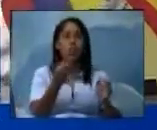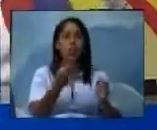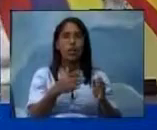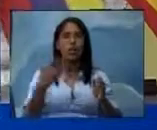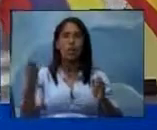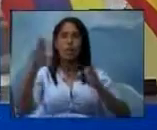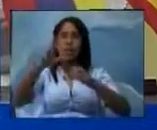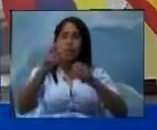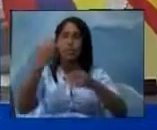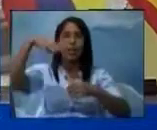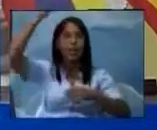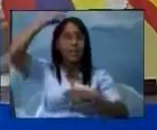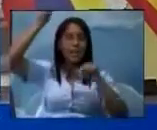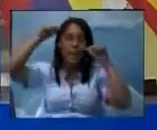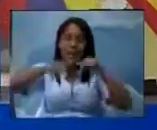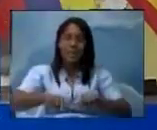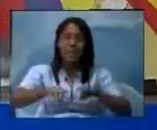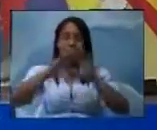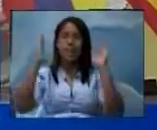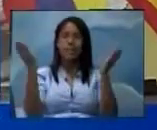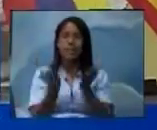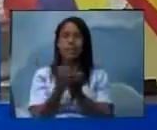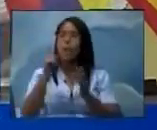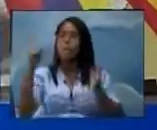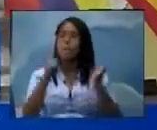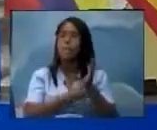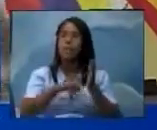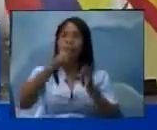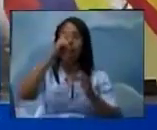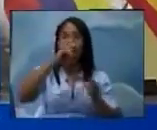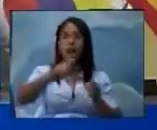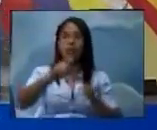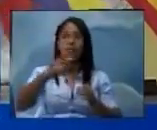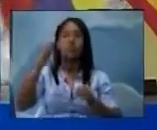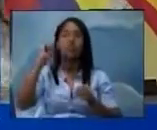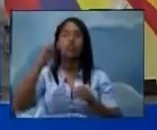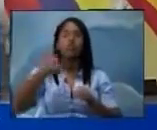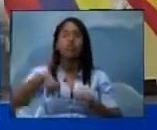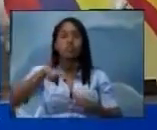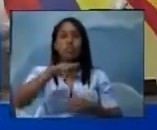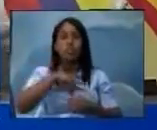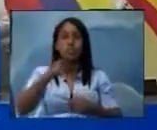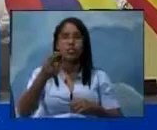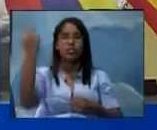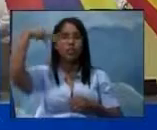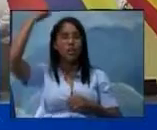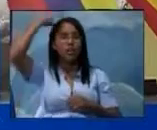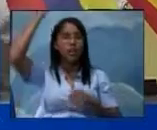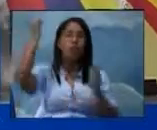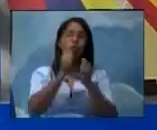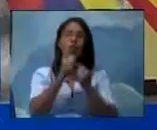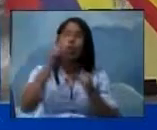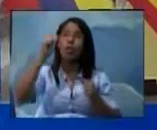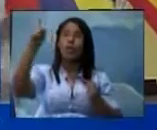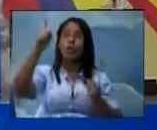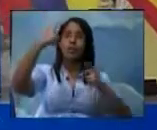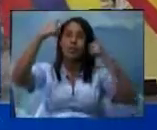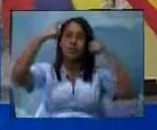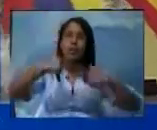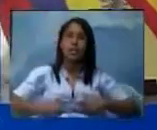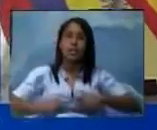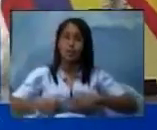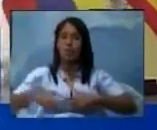señores, que ha de reinar aquí en la tierra 1000 años. Y nosotros reinaremos con él,